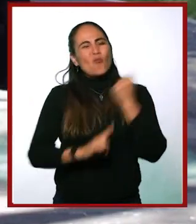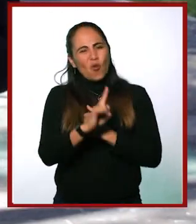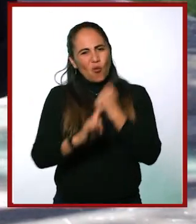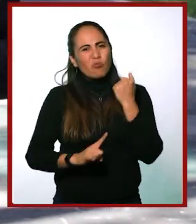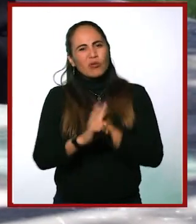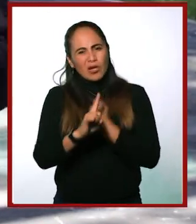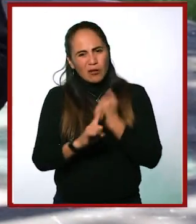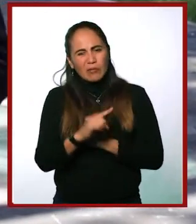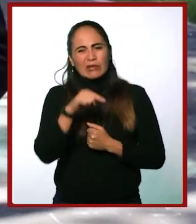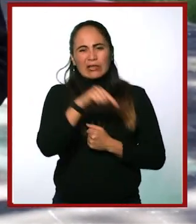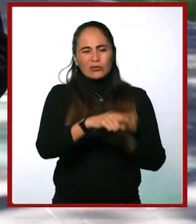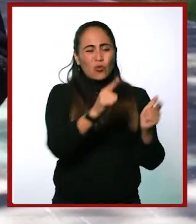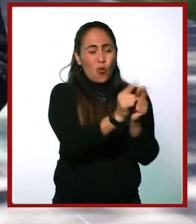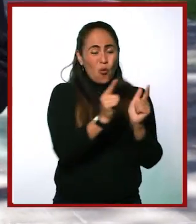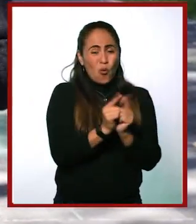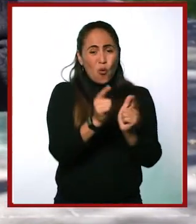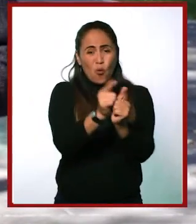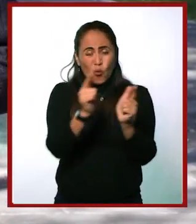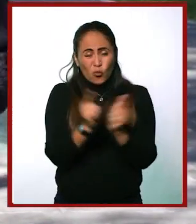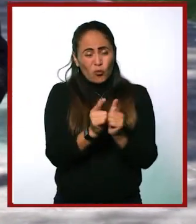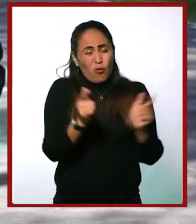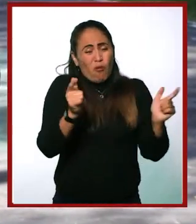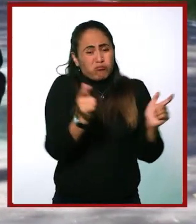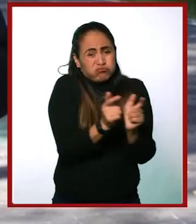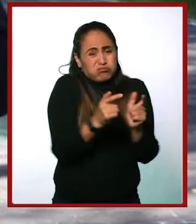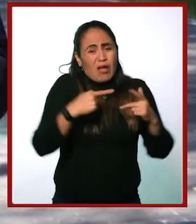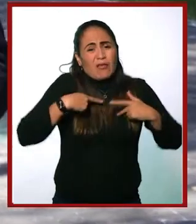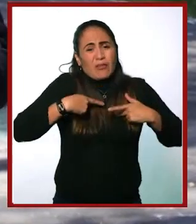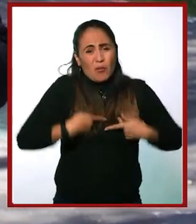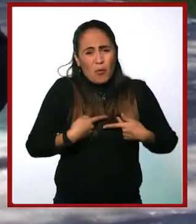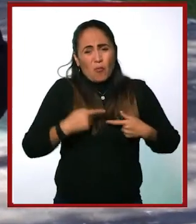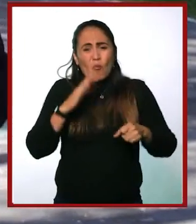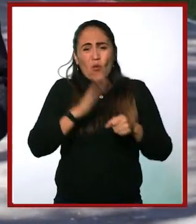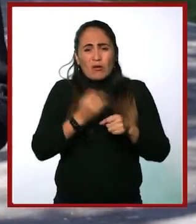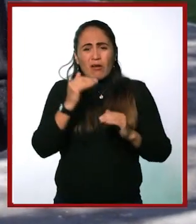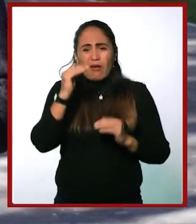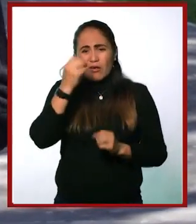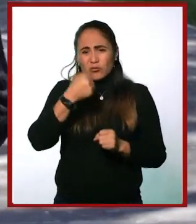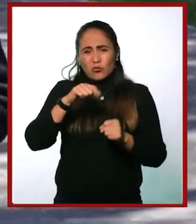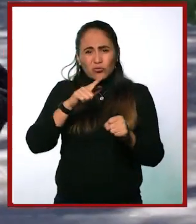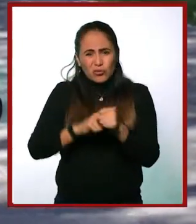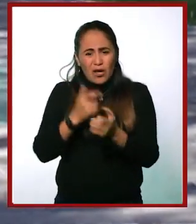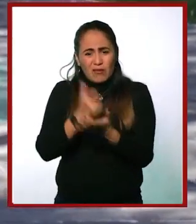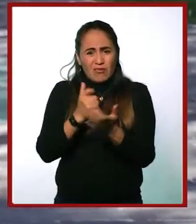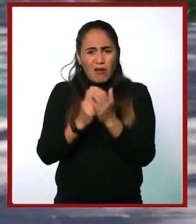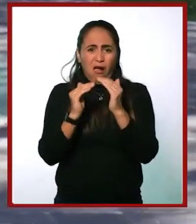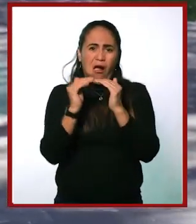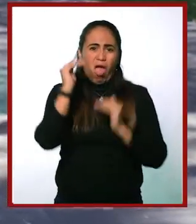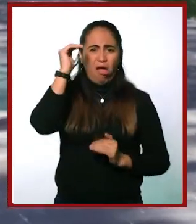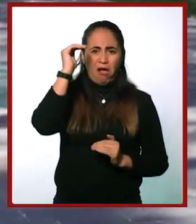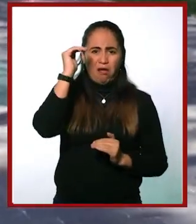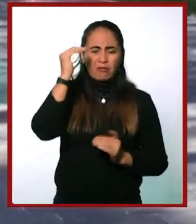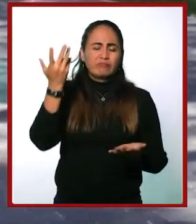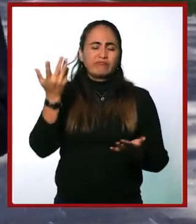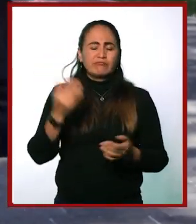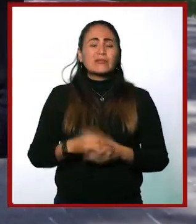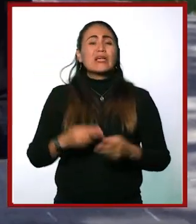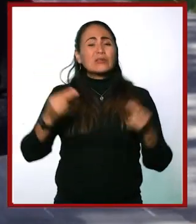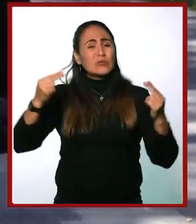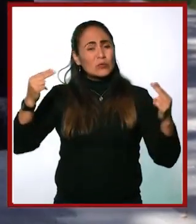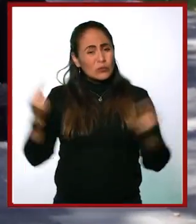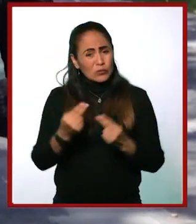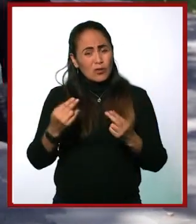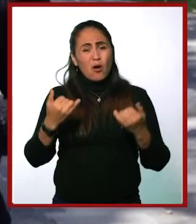se acentúan con los grupos cuya vulnerabilidad es mayor debido a las desigualdades sociales y de ingresos.